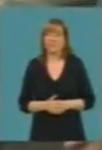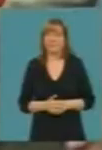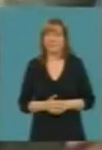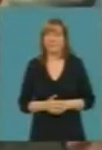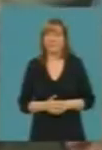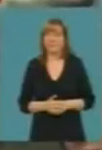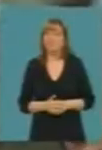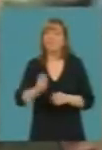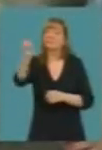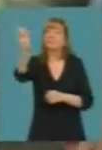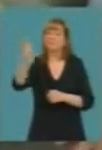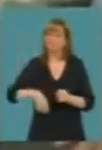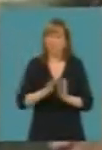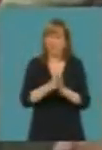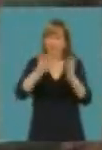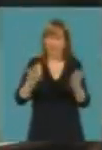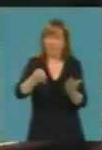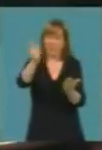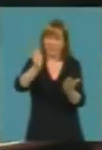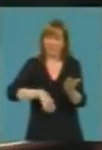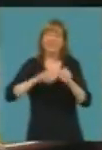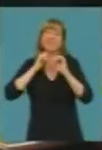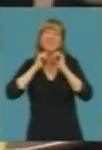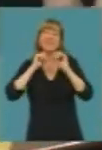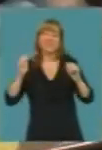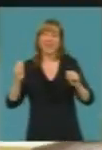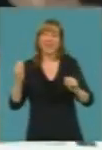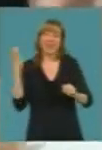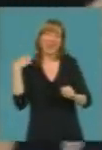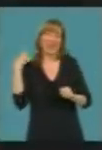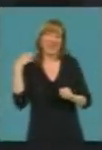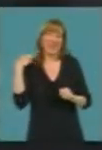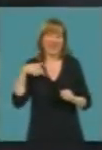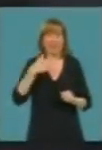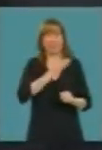Firma el acta correspondiente del señor Secretario General de la Presidencia de la Nación.